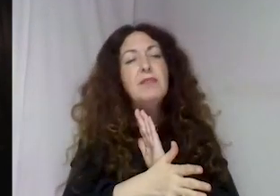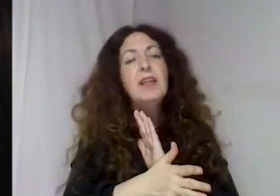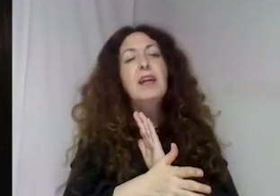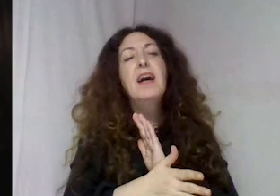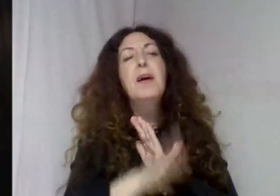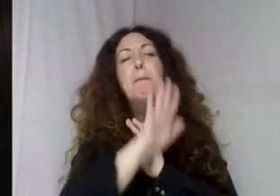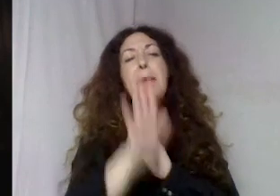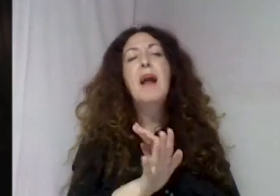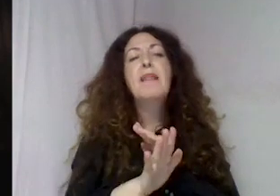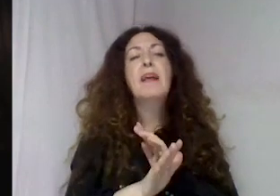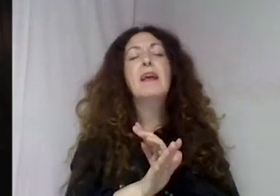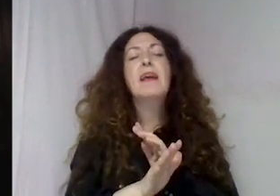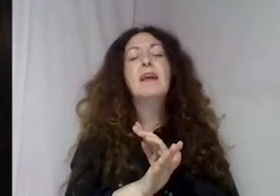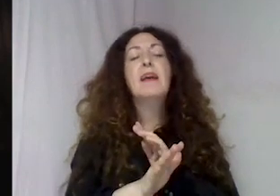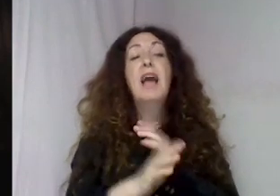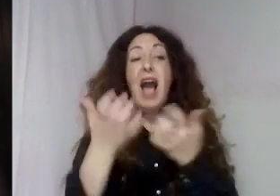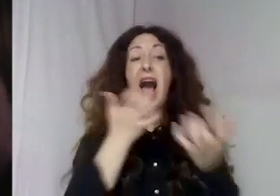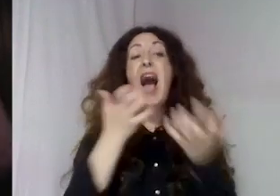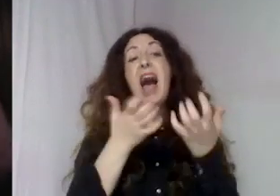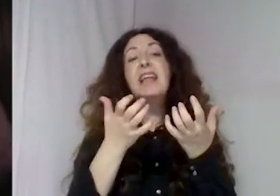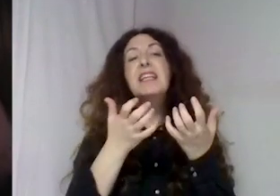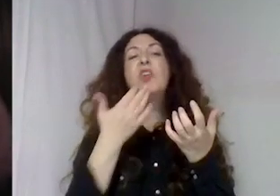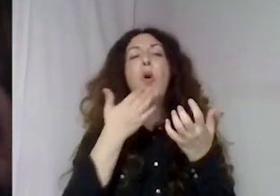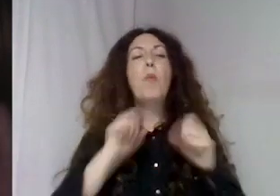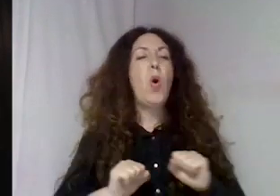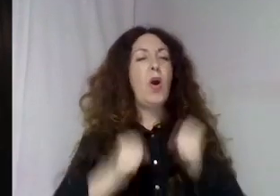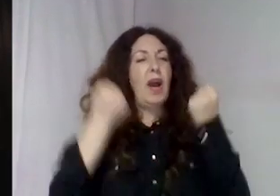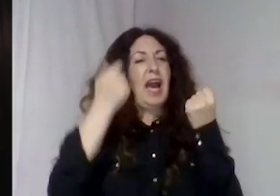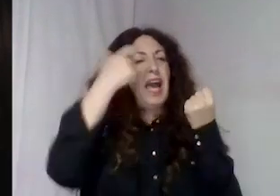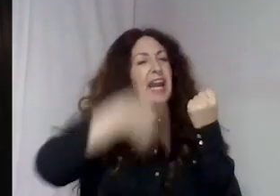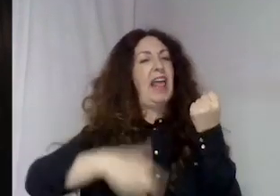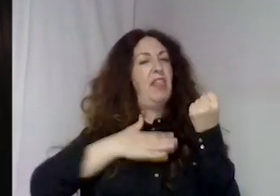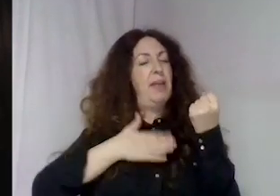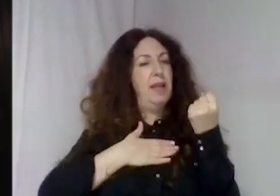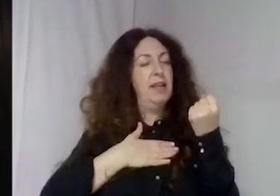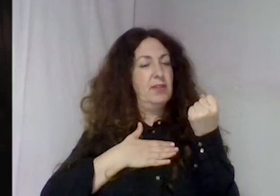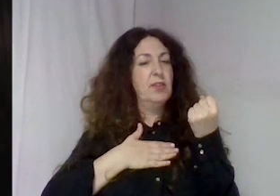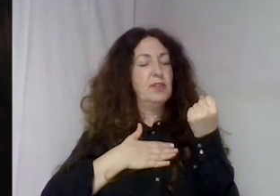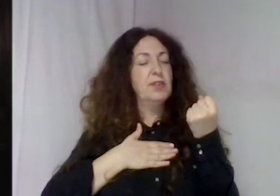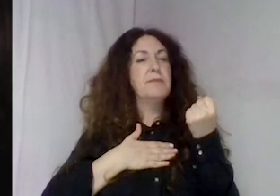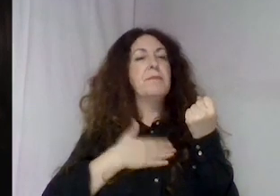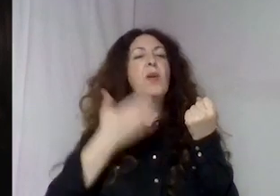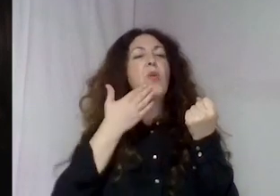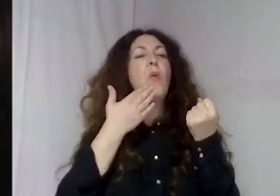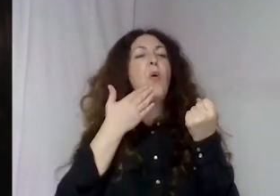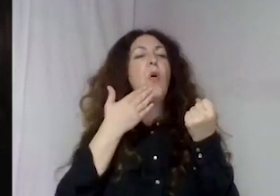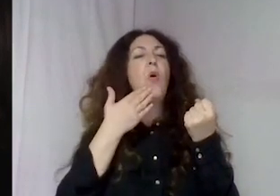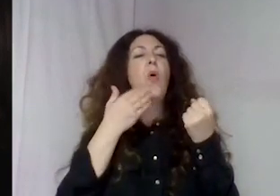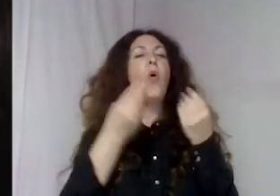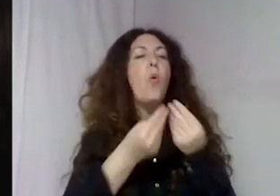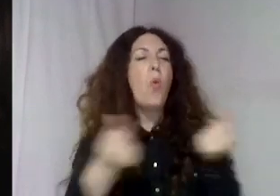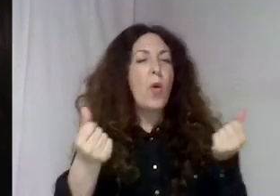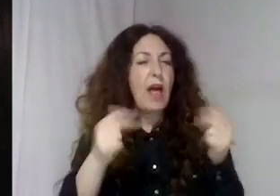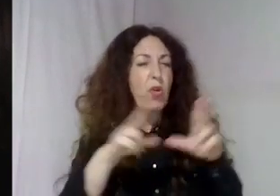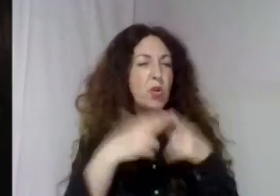igual asesina mejor que nadie, o si hace algo bien, lo hace mejor que nadie, ¿no? Cosa que me lleva a pensar hasta qué